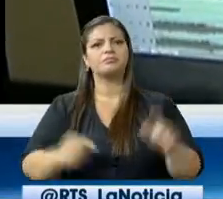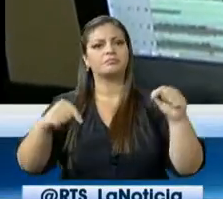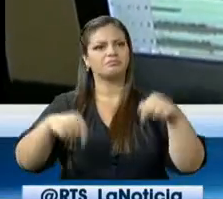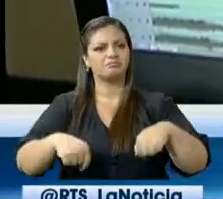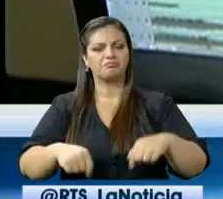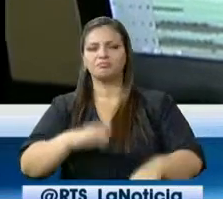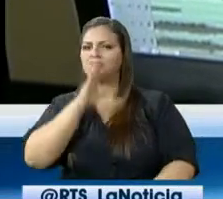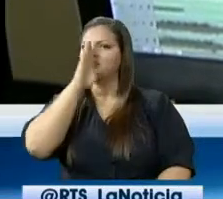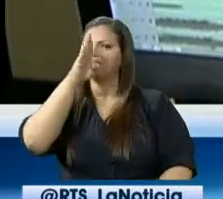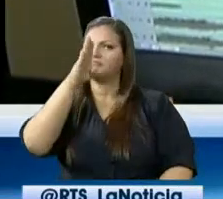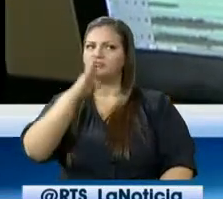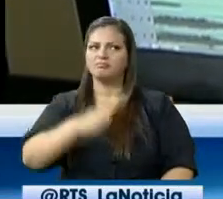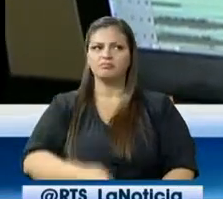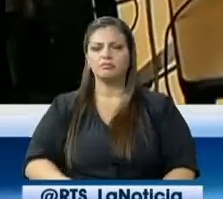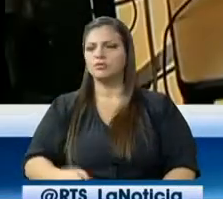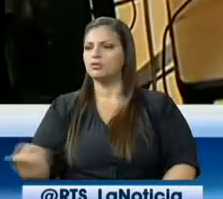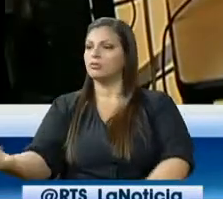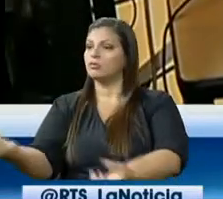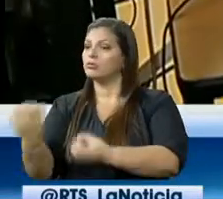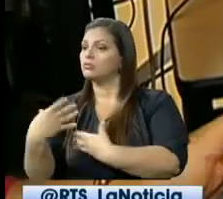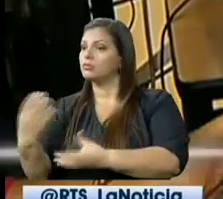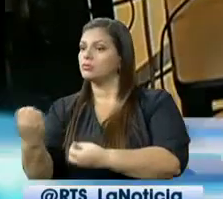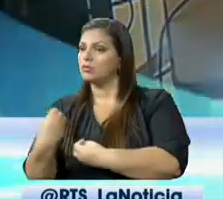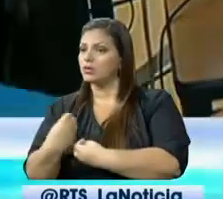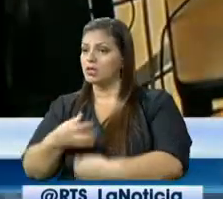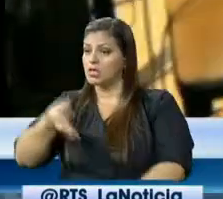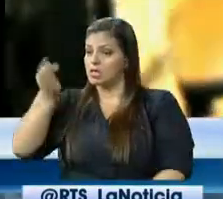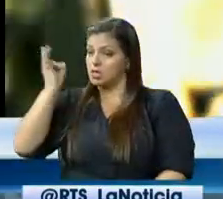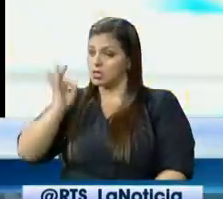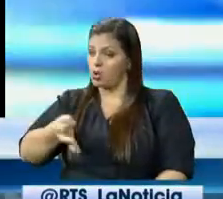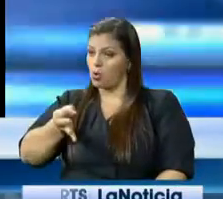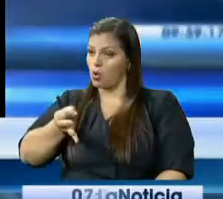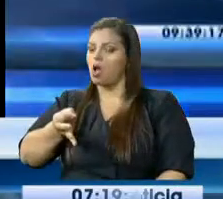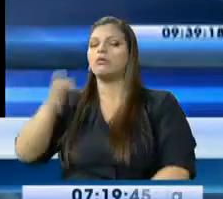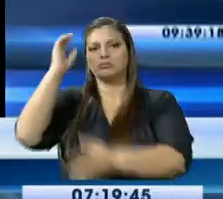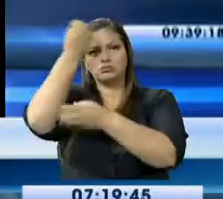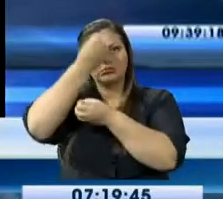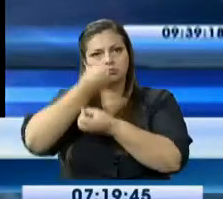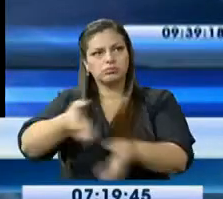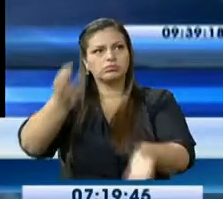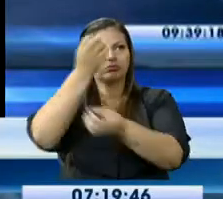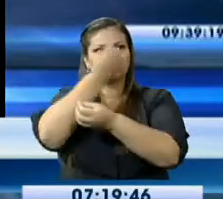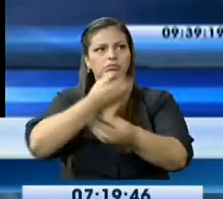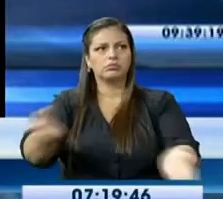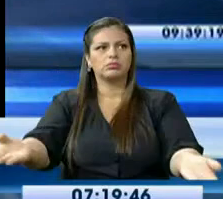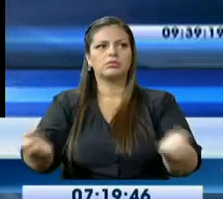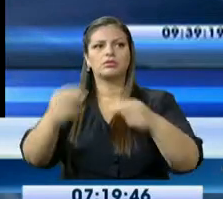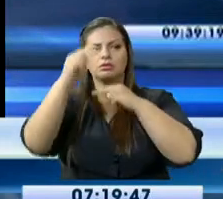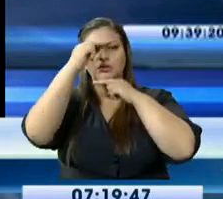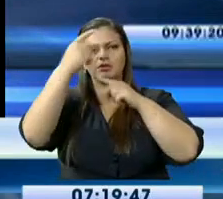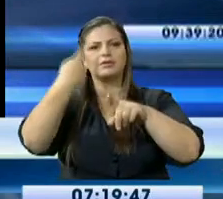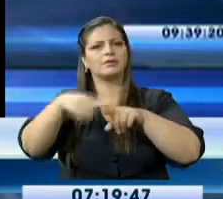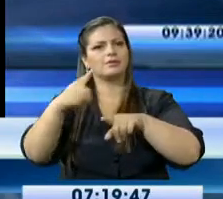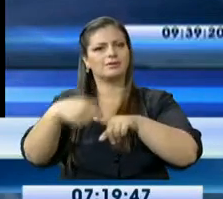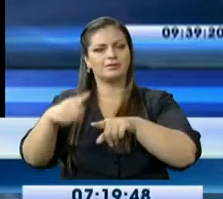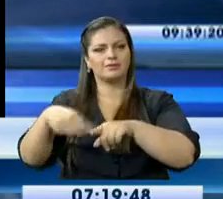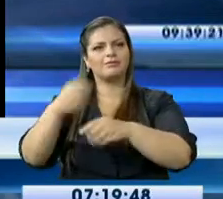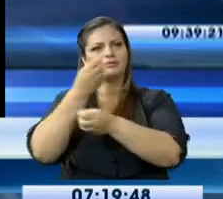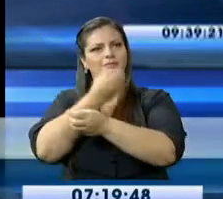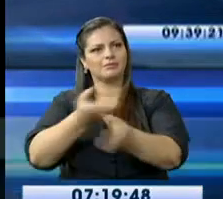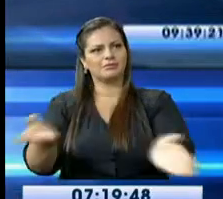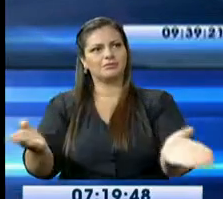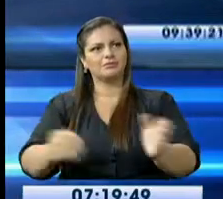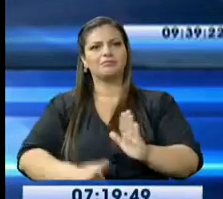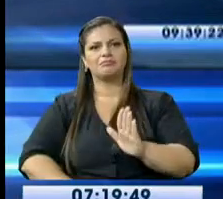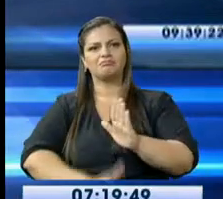siempre tratar de que cada cosa que nosotros hacemos siempre sea para que sacar adelante el noticiero y que nos sigamos manteniendo como los mejores.